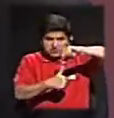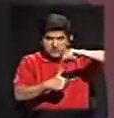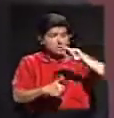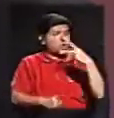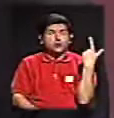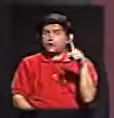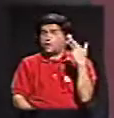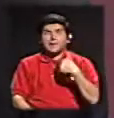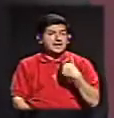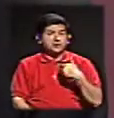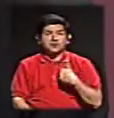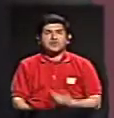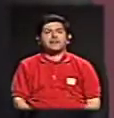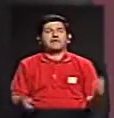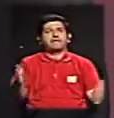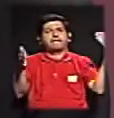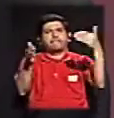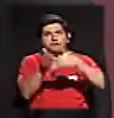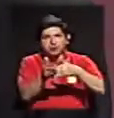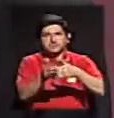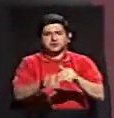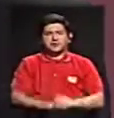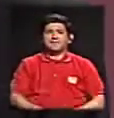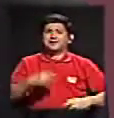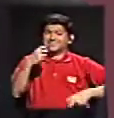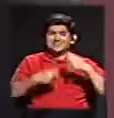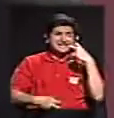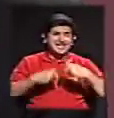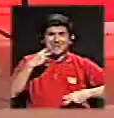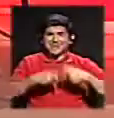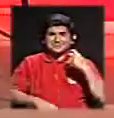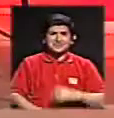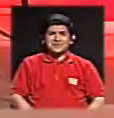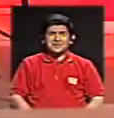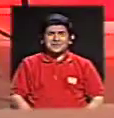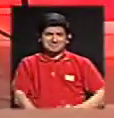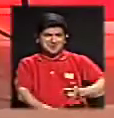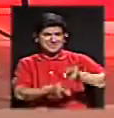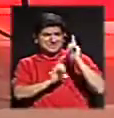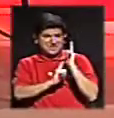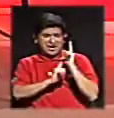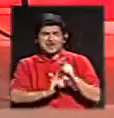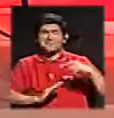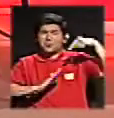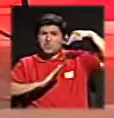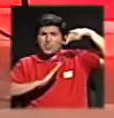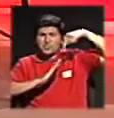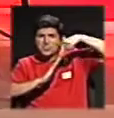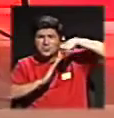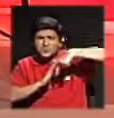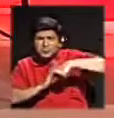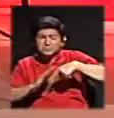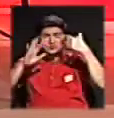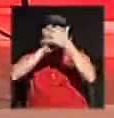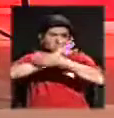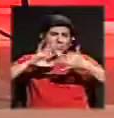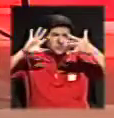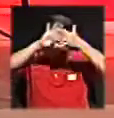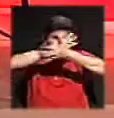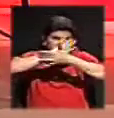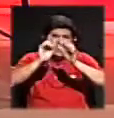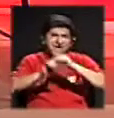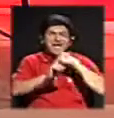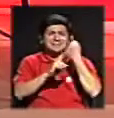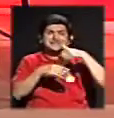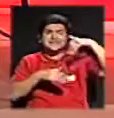corra el riesgo de caer en conflictos armados o una agudización o un caos en la